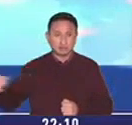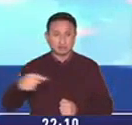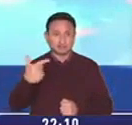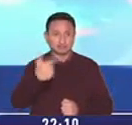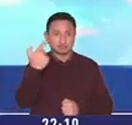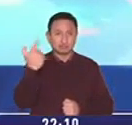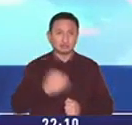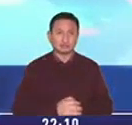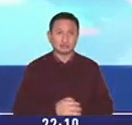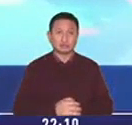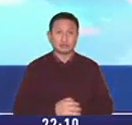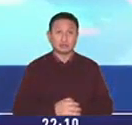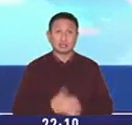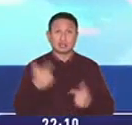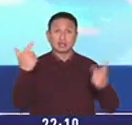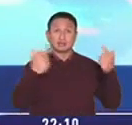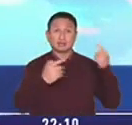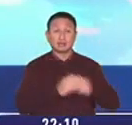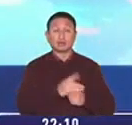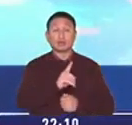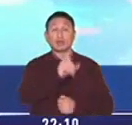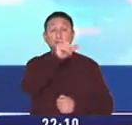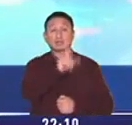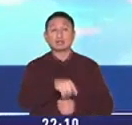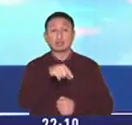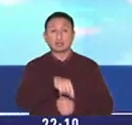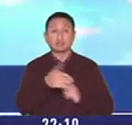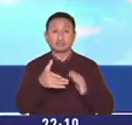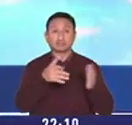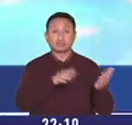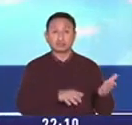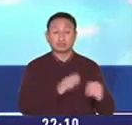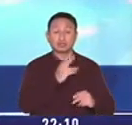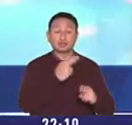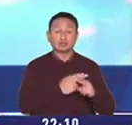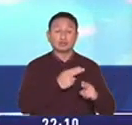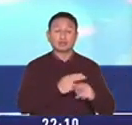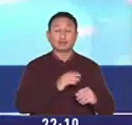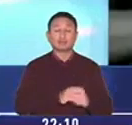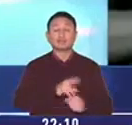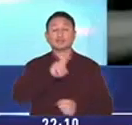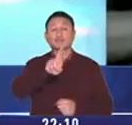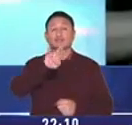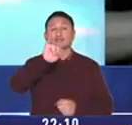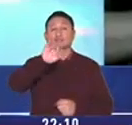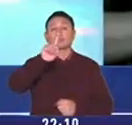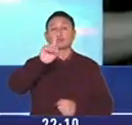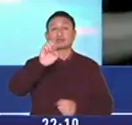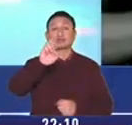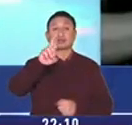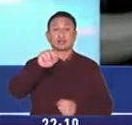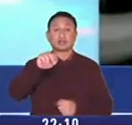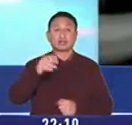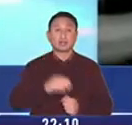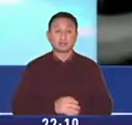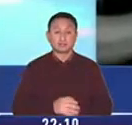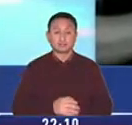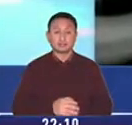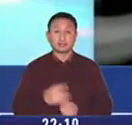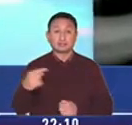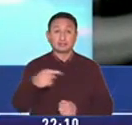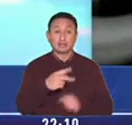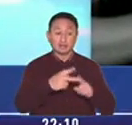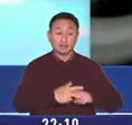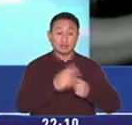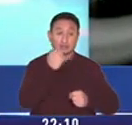dispararon, producto de la balacera. Uno de los trabajadores, identificado como Reader Lord, murió. Apenas tenía 2 días de